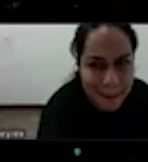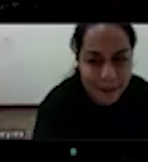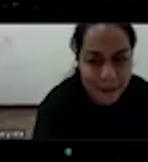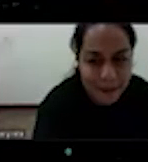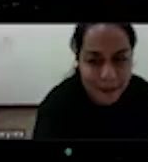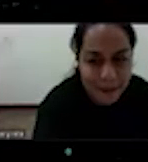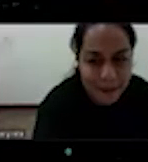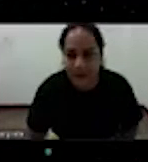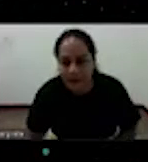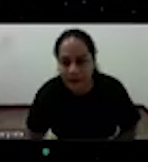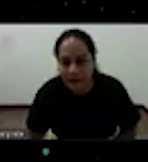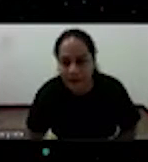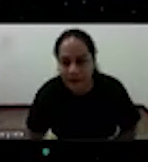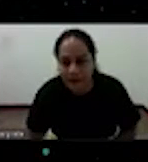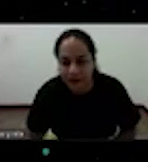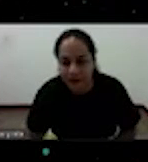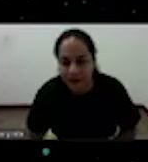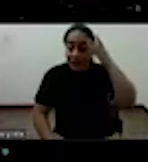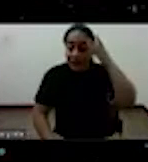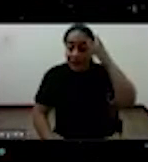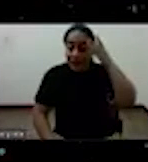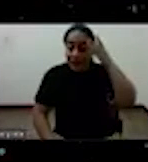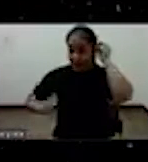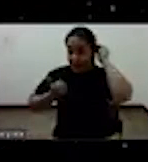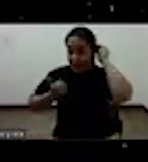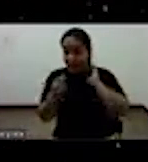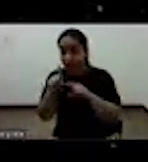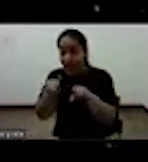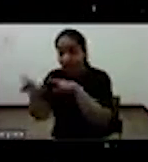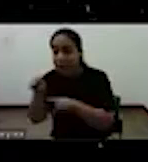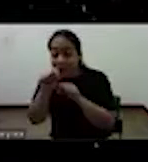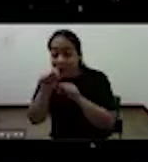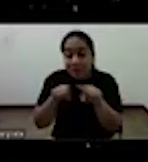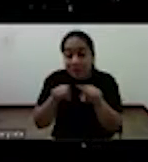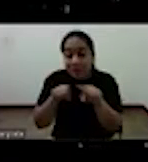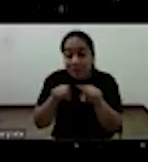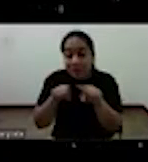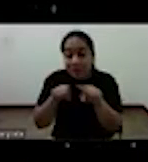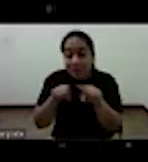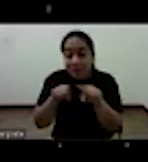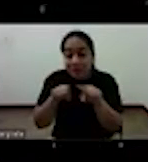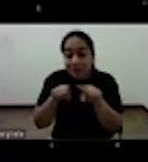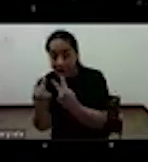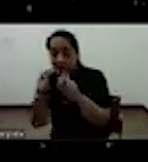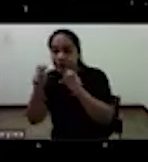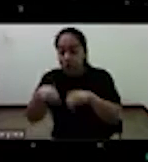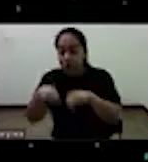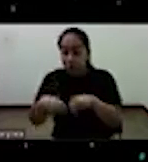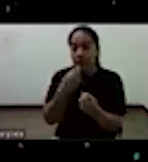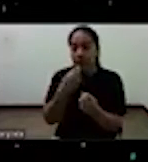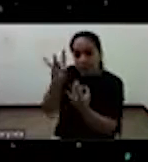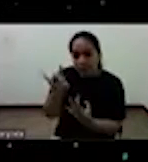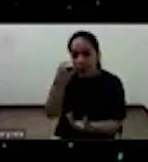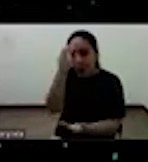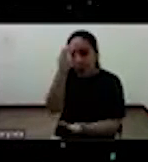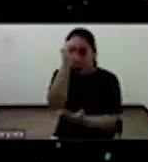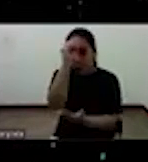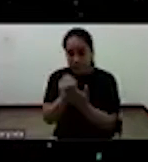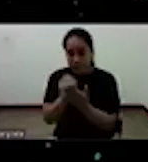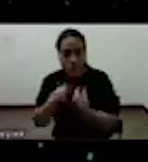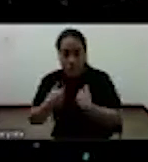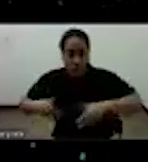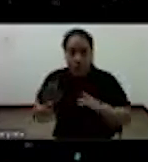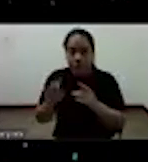Aprovecho para recordarles a aquellos que nos escuchen que pueden ir dejando sus comentarios en el chat y que también allí tenemos